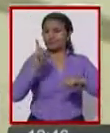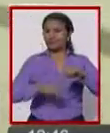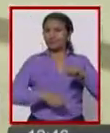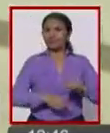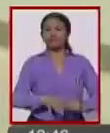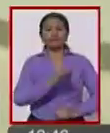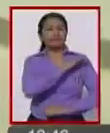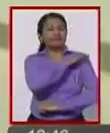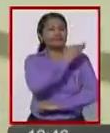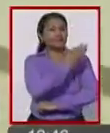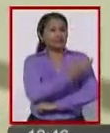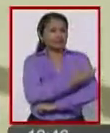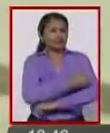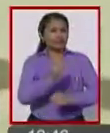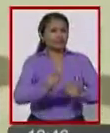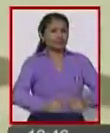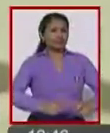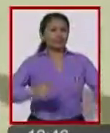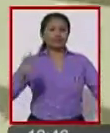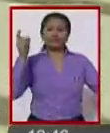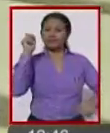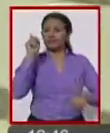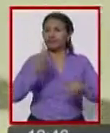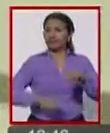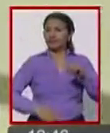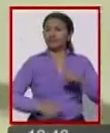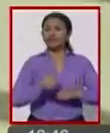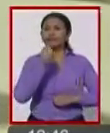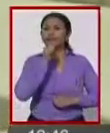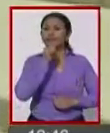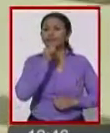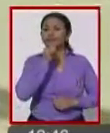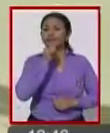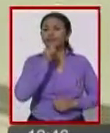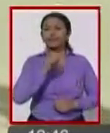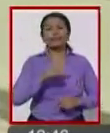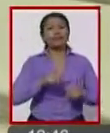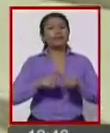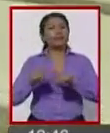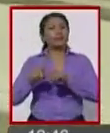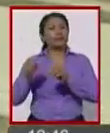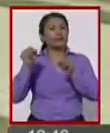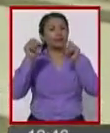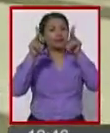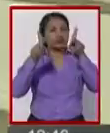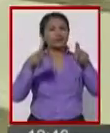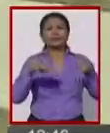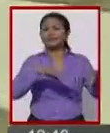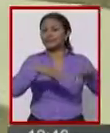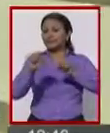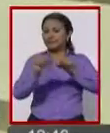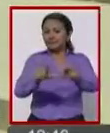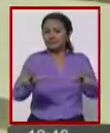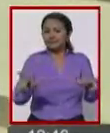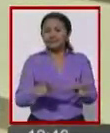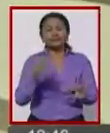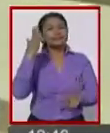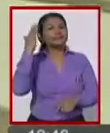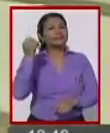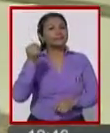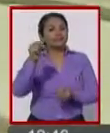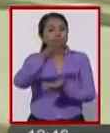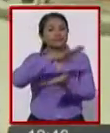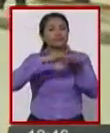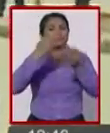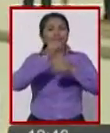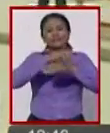ya que era ya muy fuerte el incendio. No se pudo sofocar con agua, con extintores. Muchas personas tuvieron que salir del lugar debido a que todo